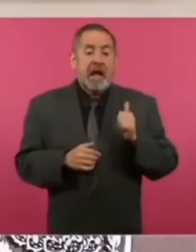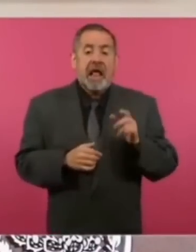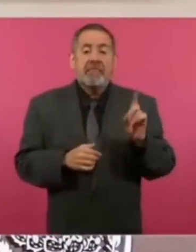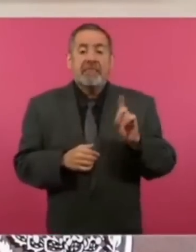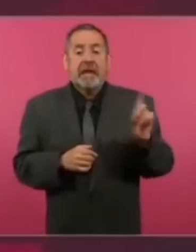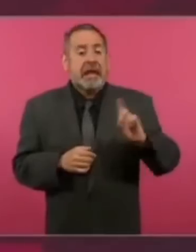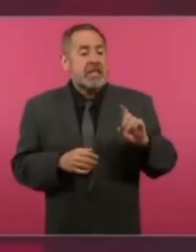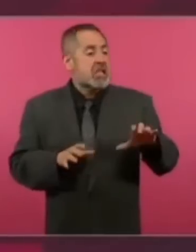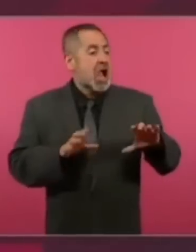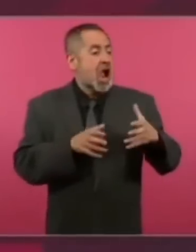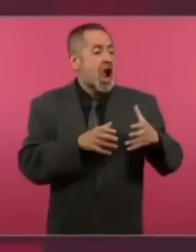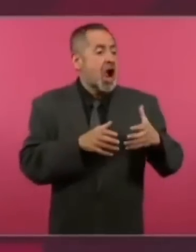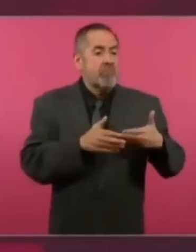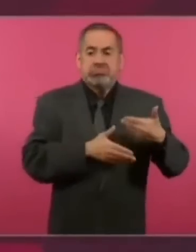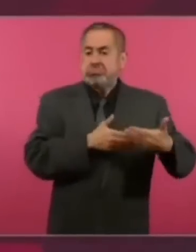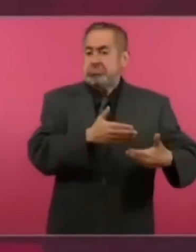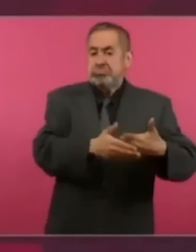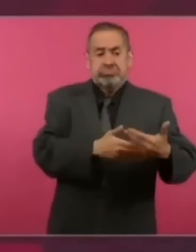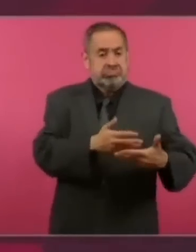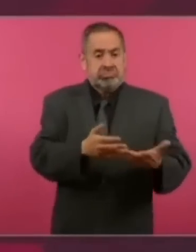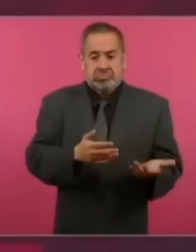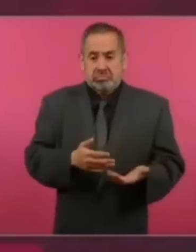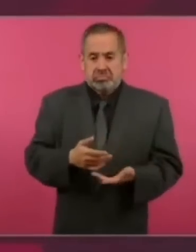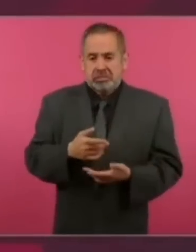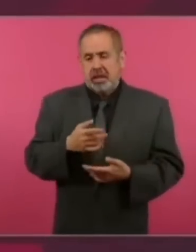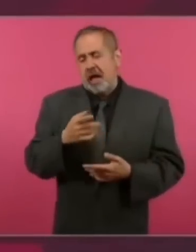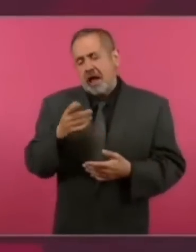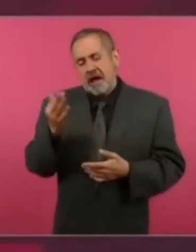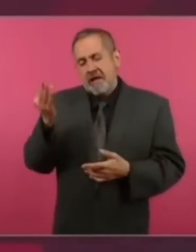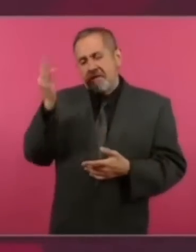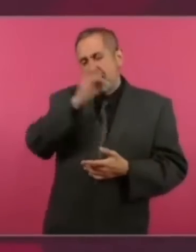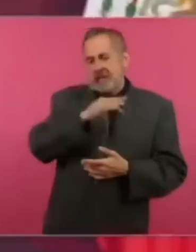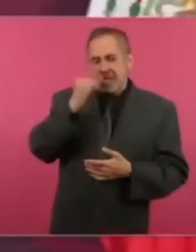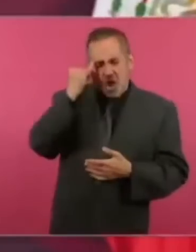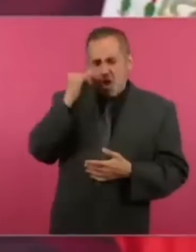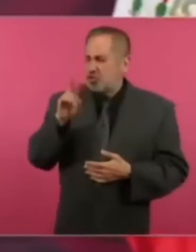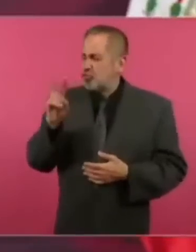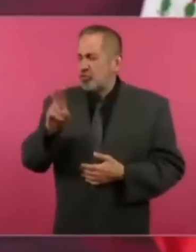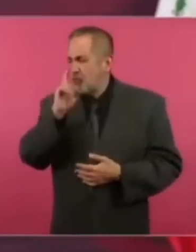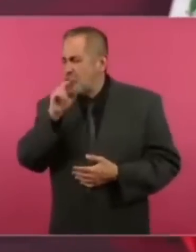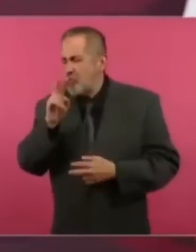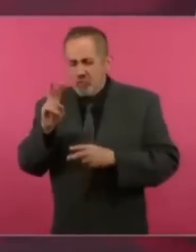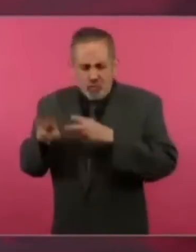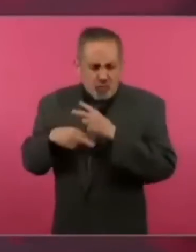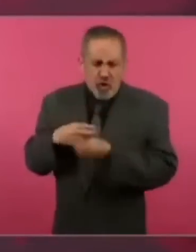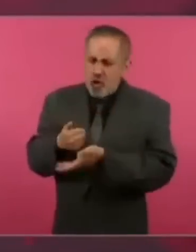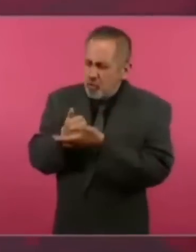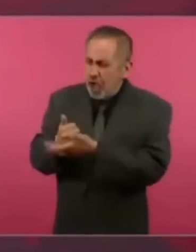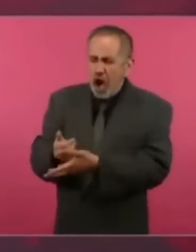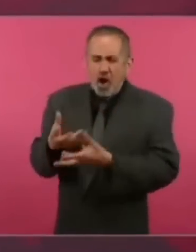con la falacia de que ellos van a resolver el problema, ¿no?,